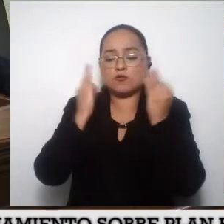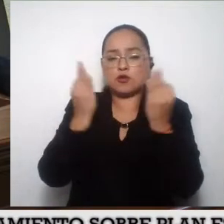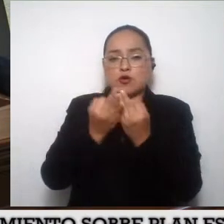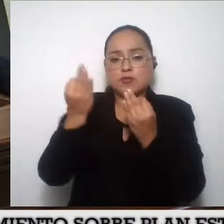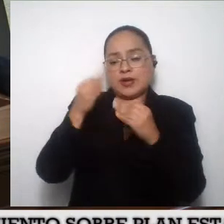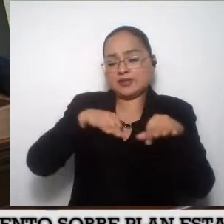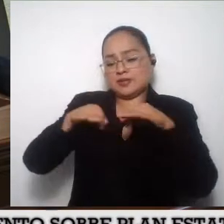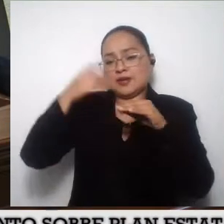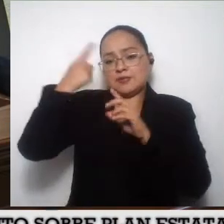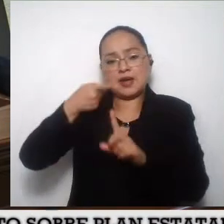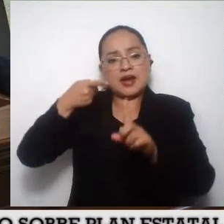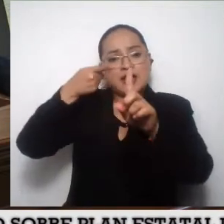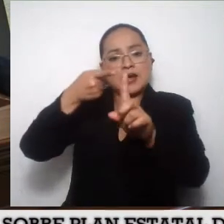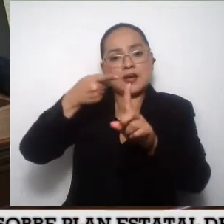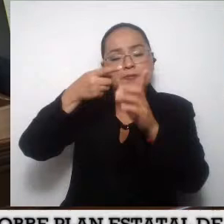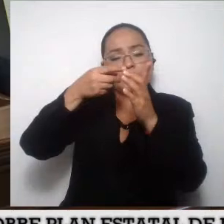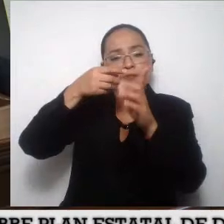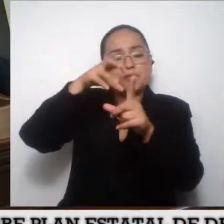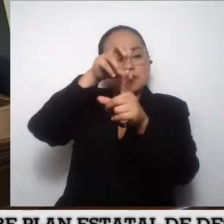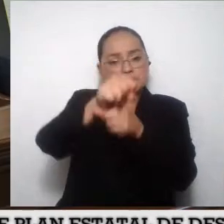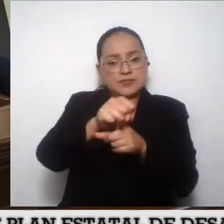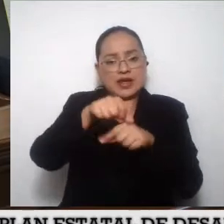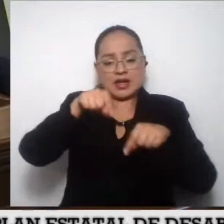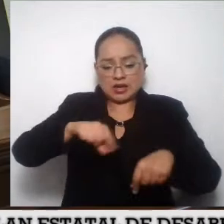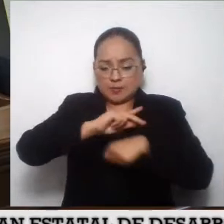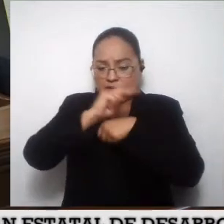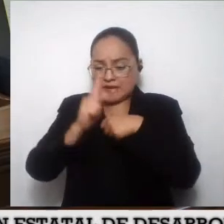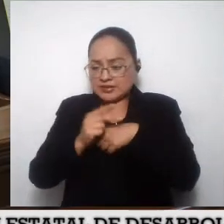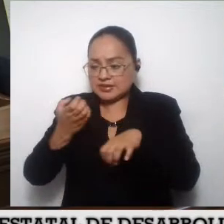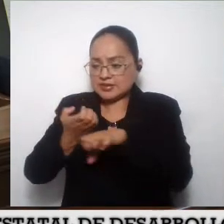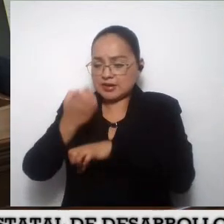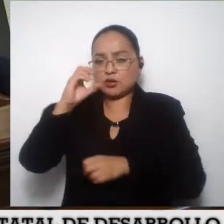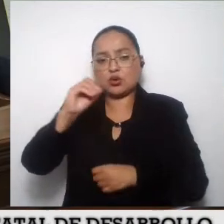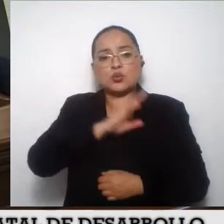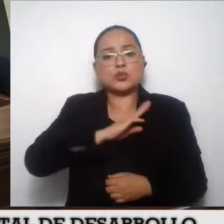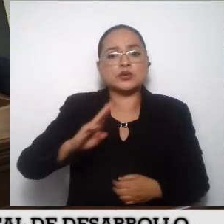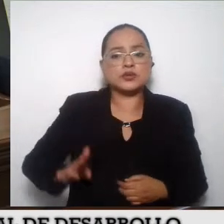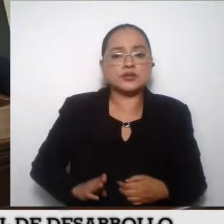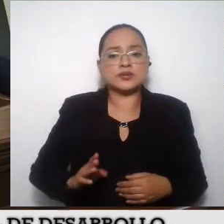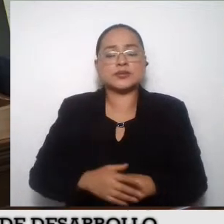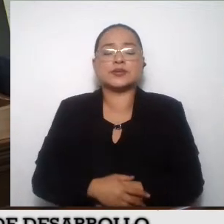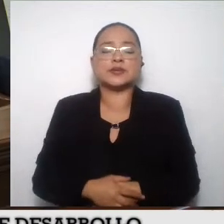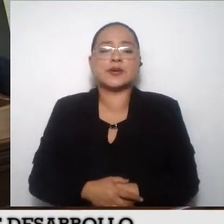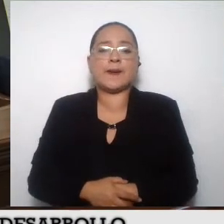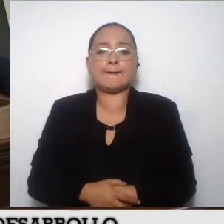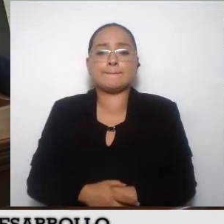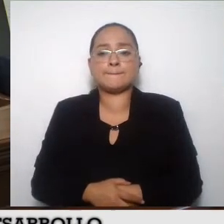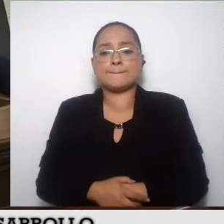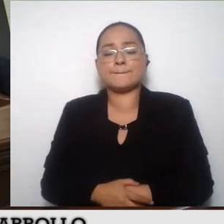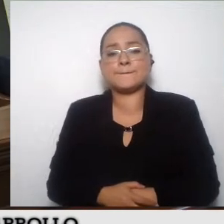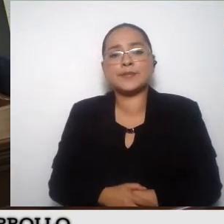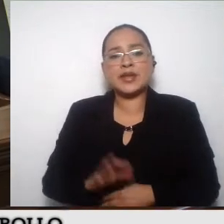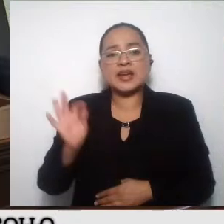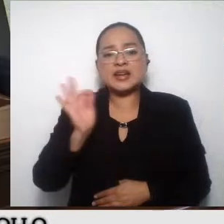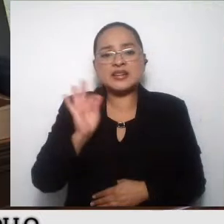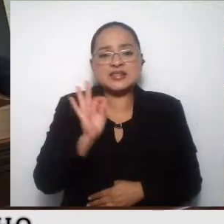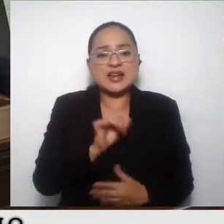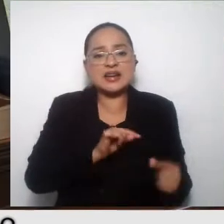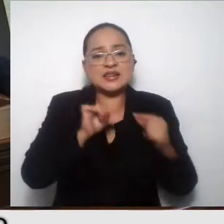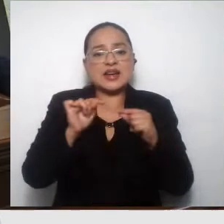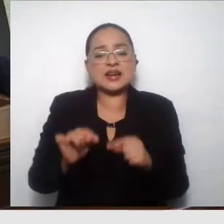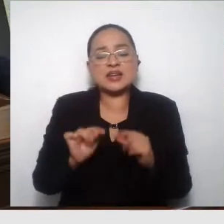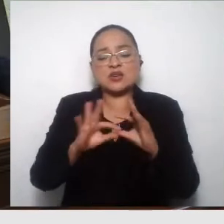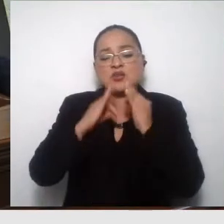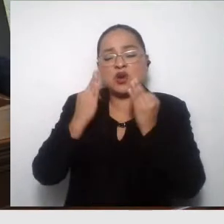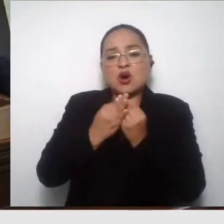hemos establecido como nación. Más allá de cómo nos rasguemos las vestiduras, todas